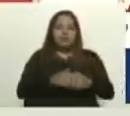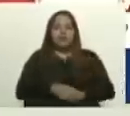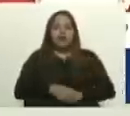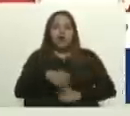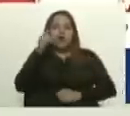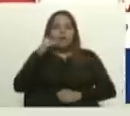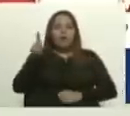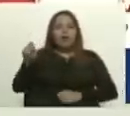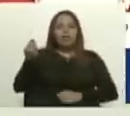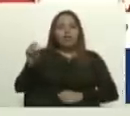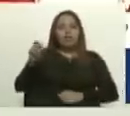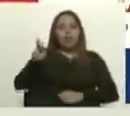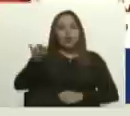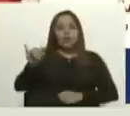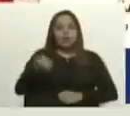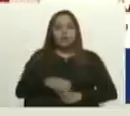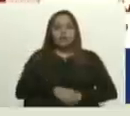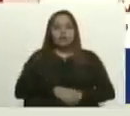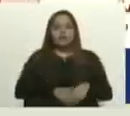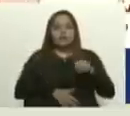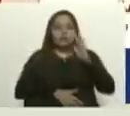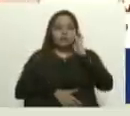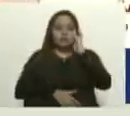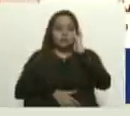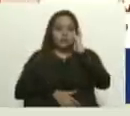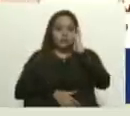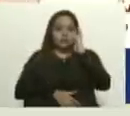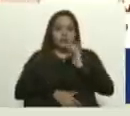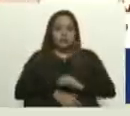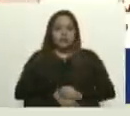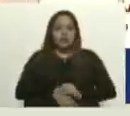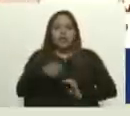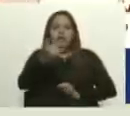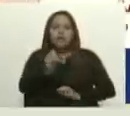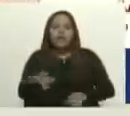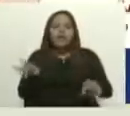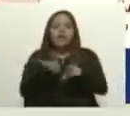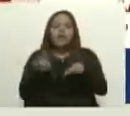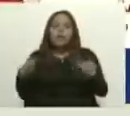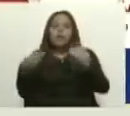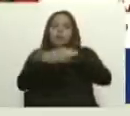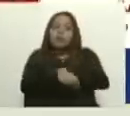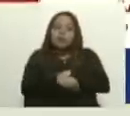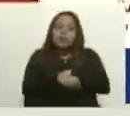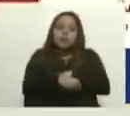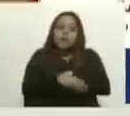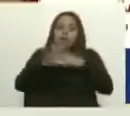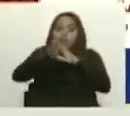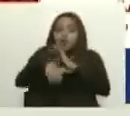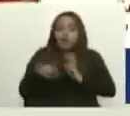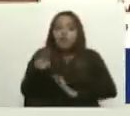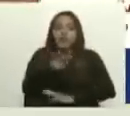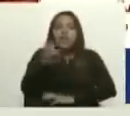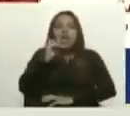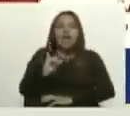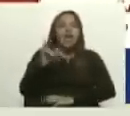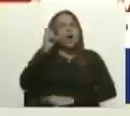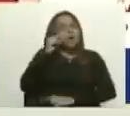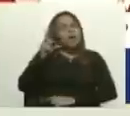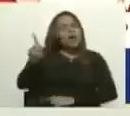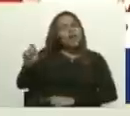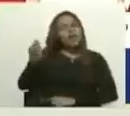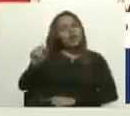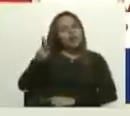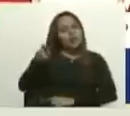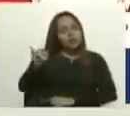Story. El elemento, ¿cómo se llama?, de engranaje, del robo de Venezuela, estaba en la mano de él. La ayuda económica, todo eso, él ayudó